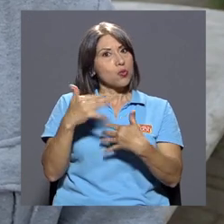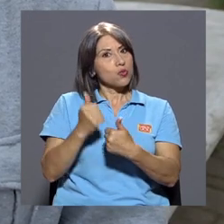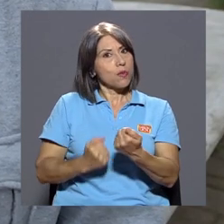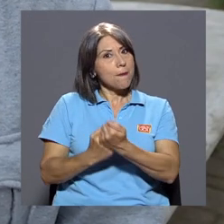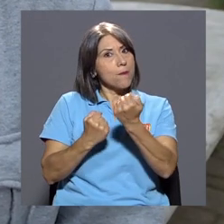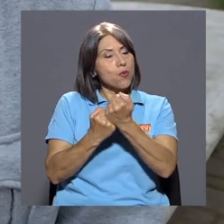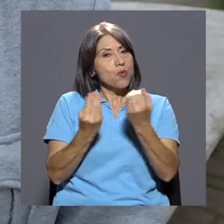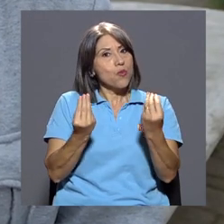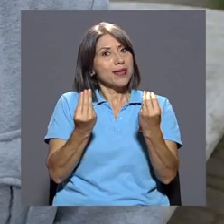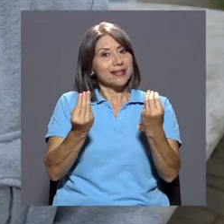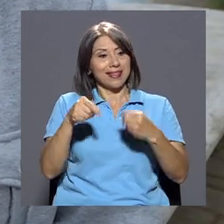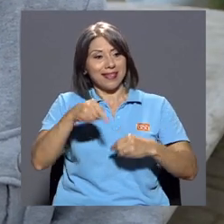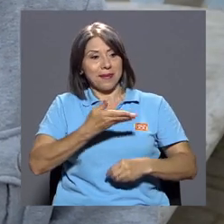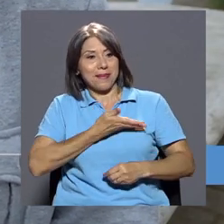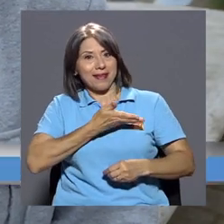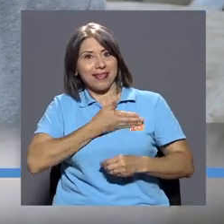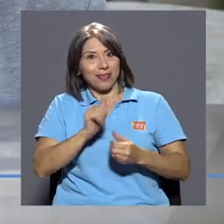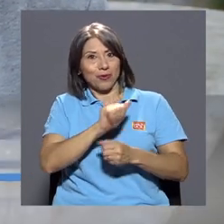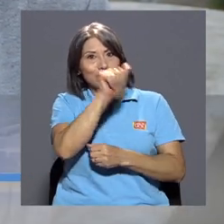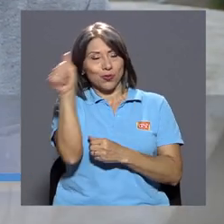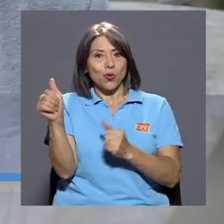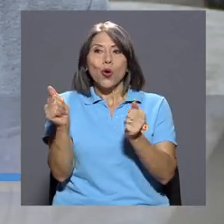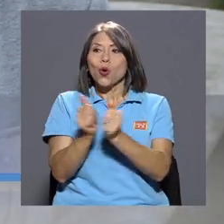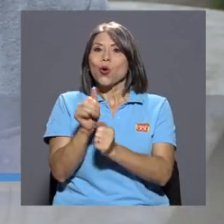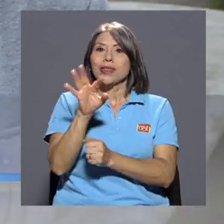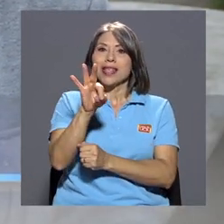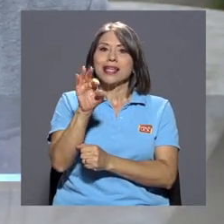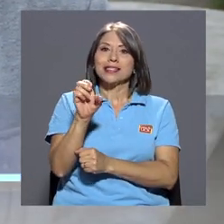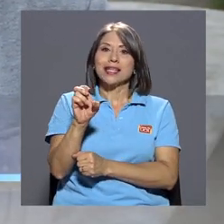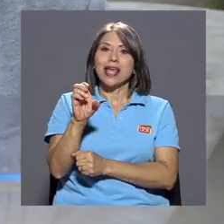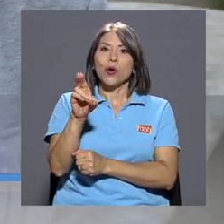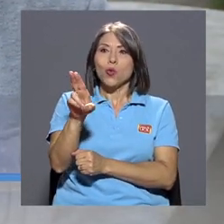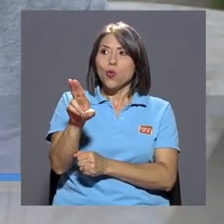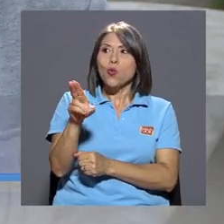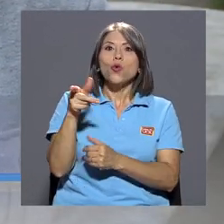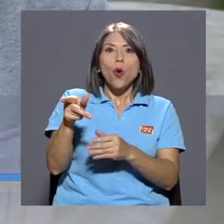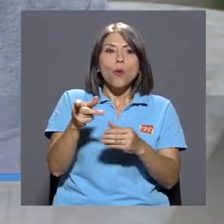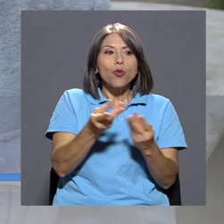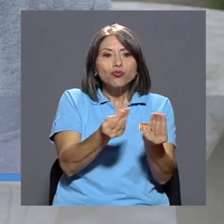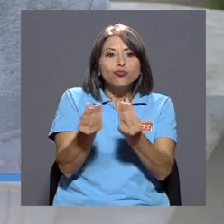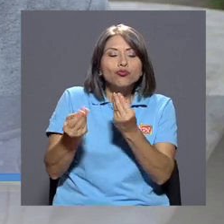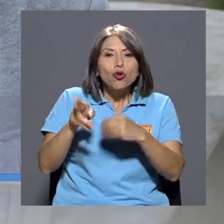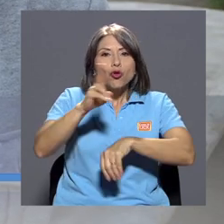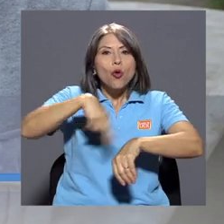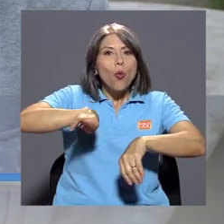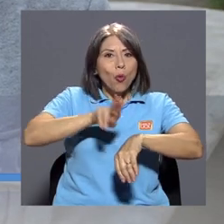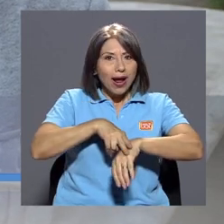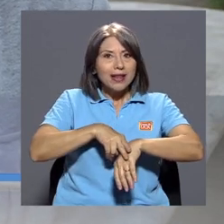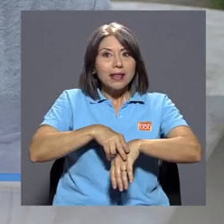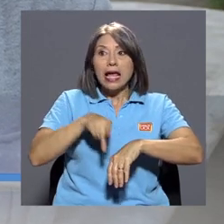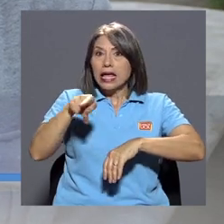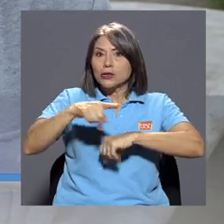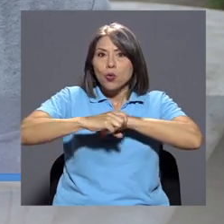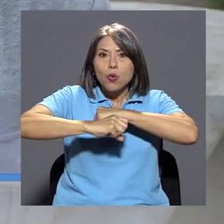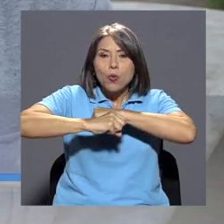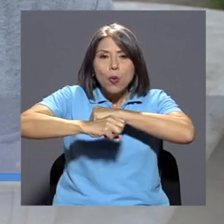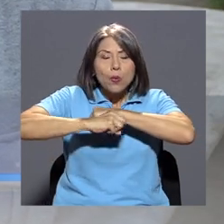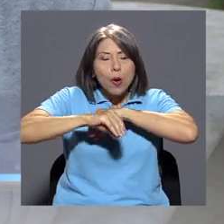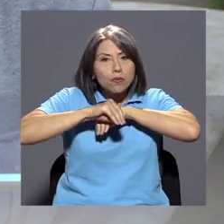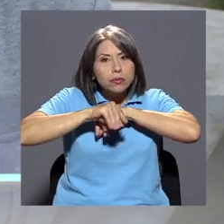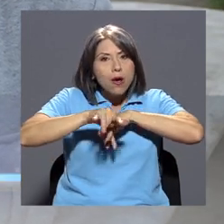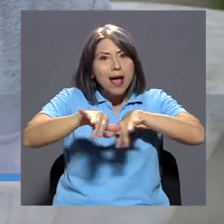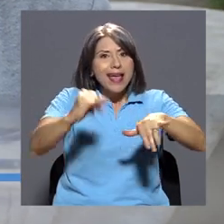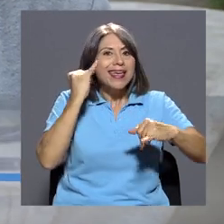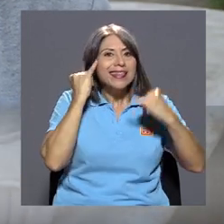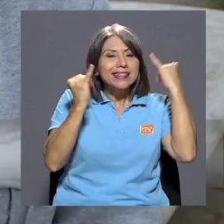Azul, principalmente con el TCU Comer Orgánico. Es un TCU que ha dado divulgación a este tipo de iniciativas, no solo a